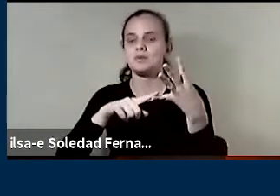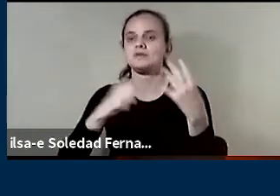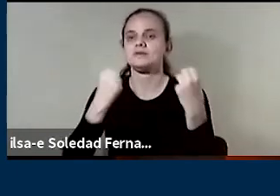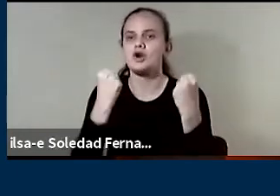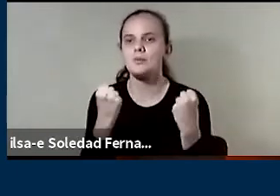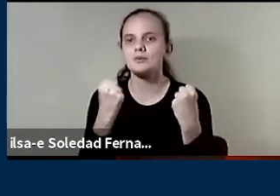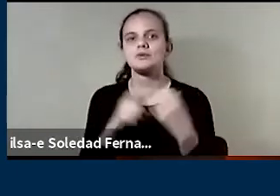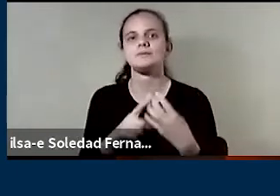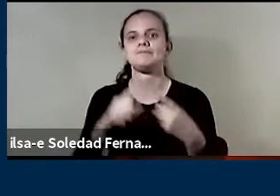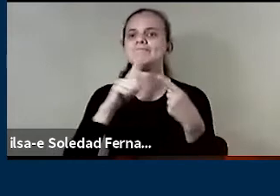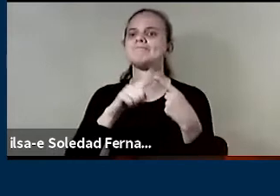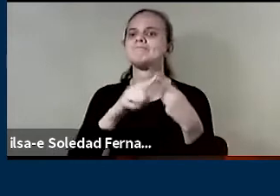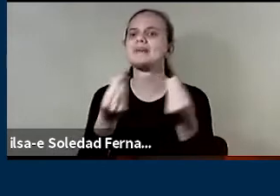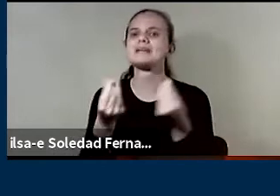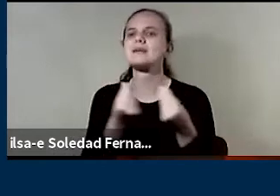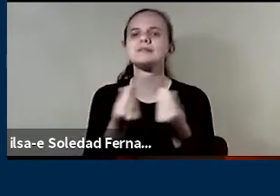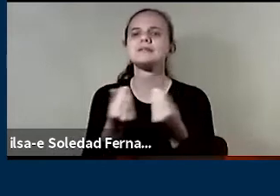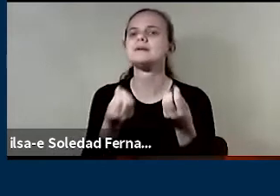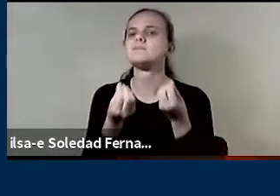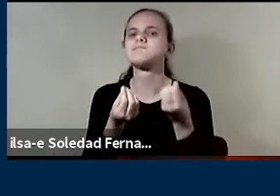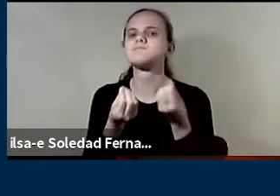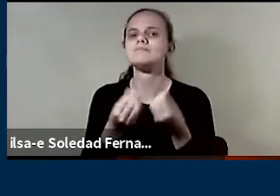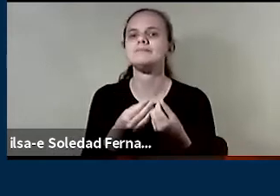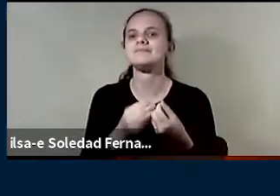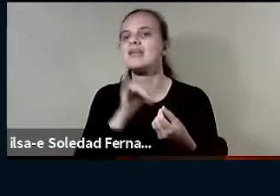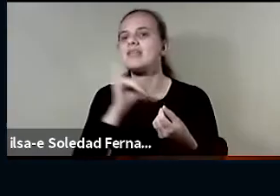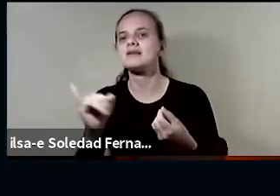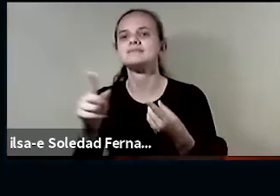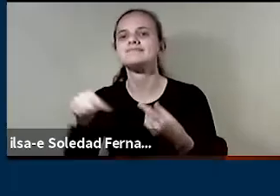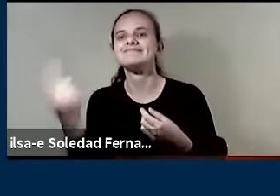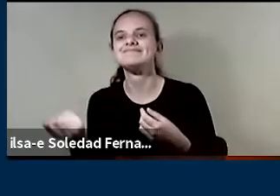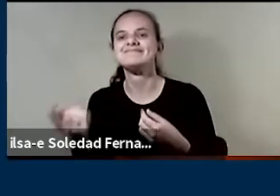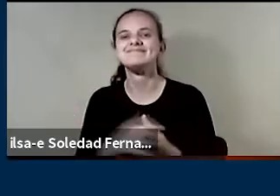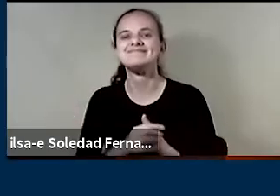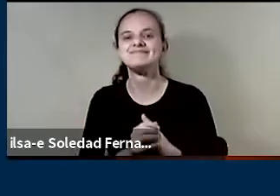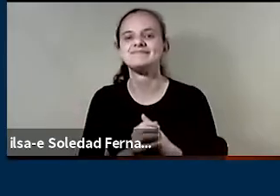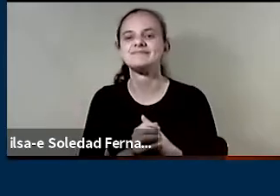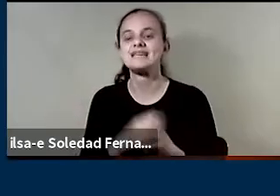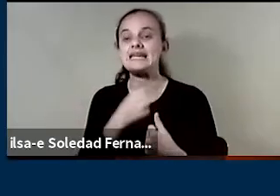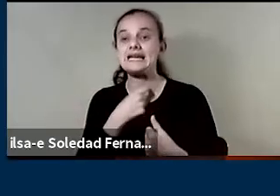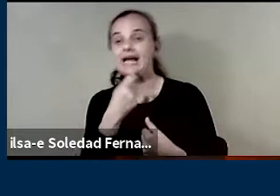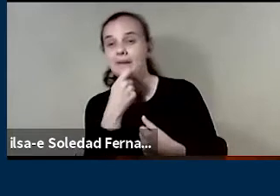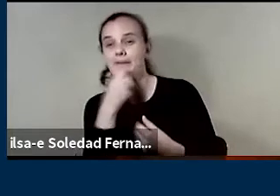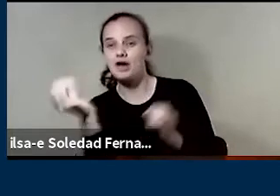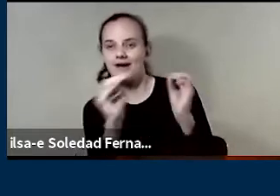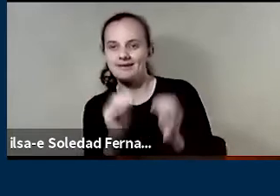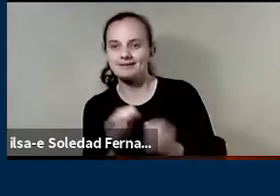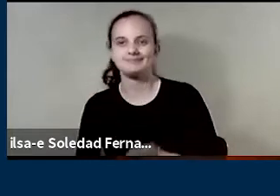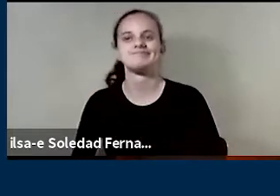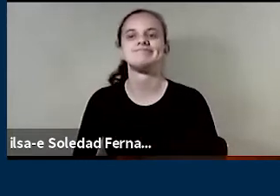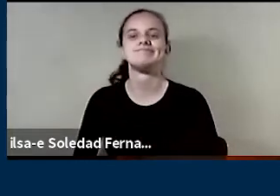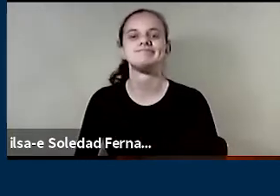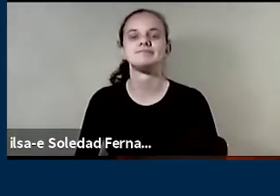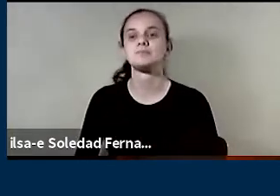perceptible, 2 operable, 3 comprensible y 4 robusto. Entonces hablemos del primer principio. Acá, Susi, te doy la